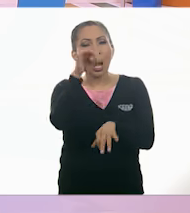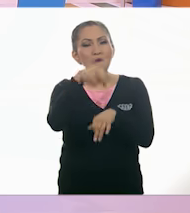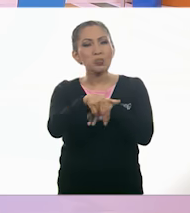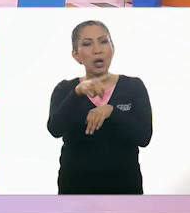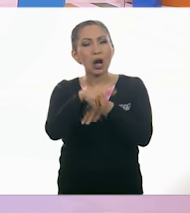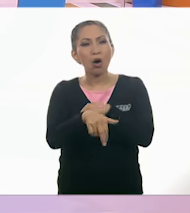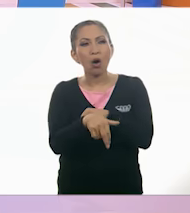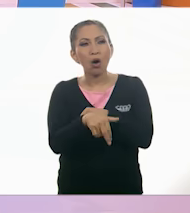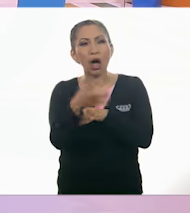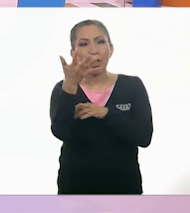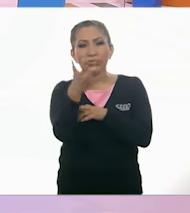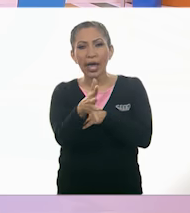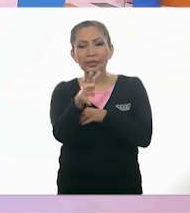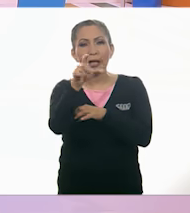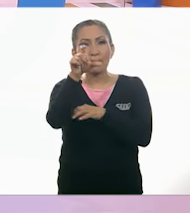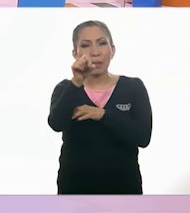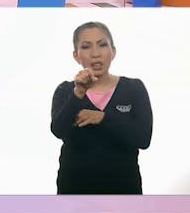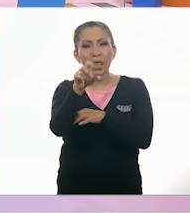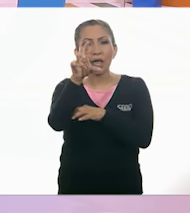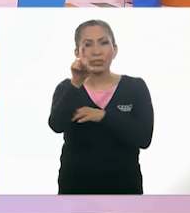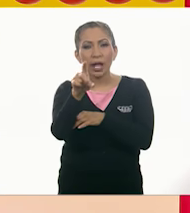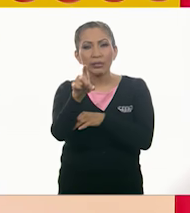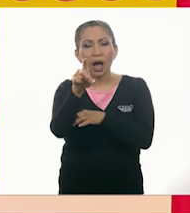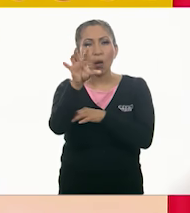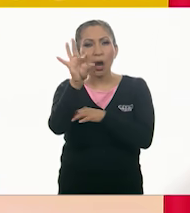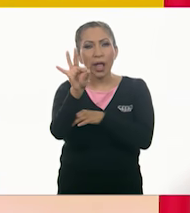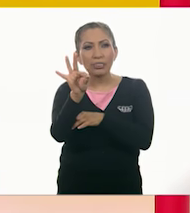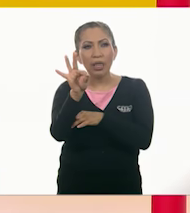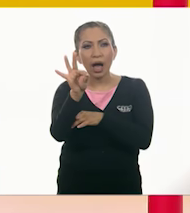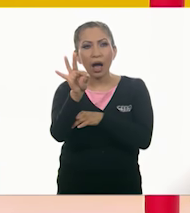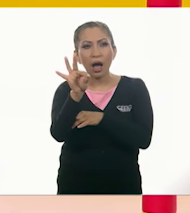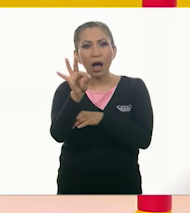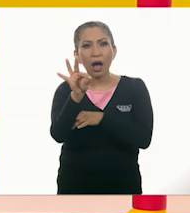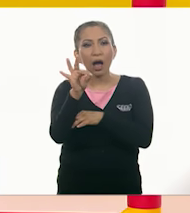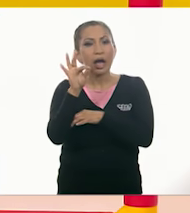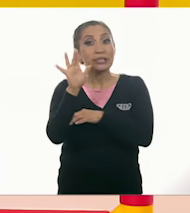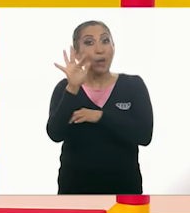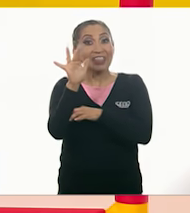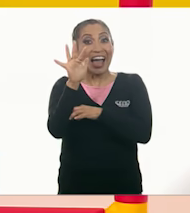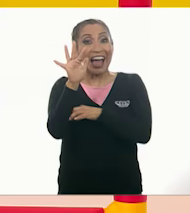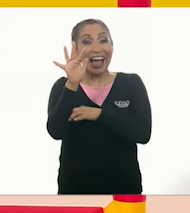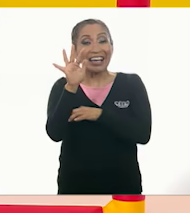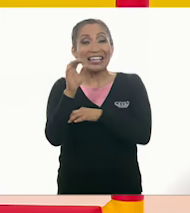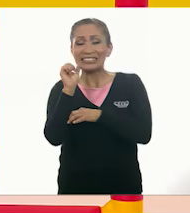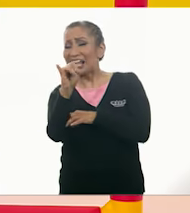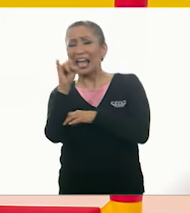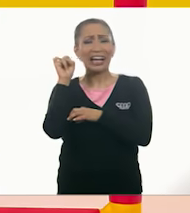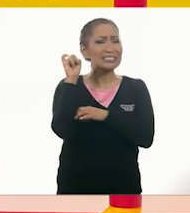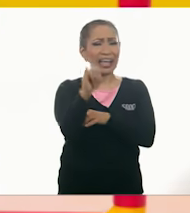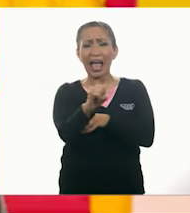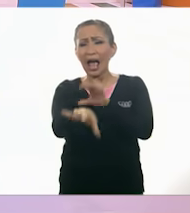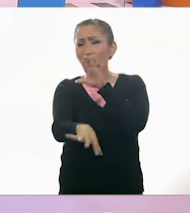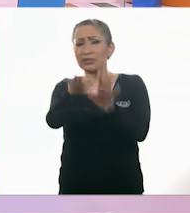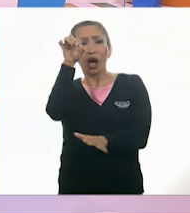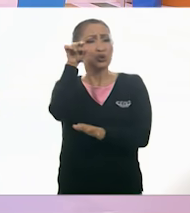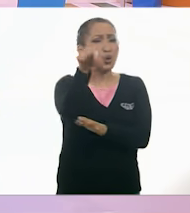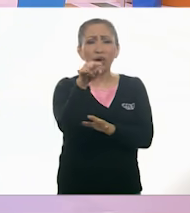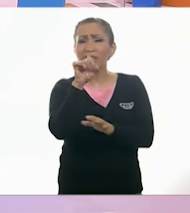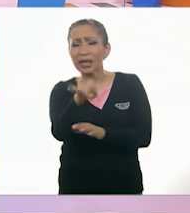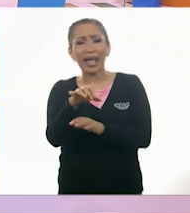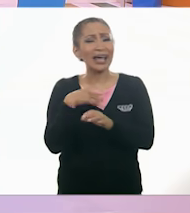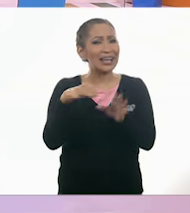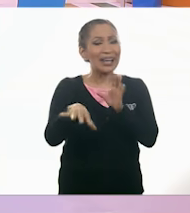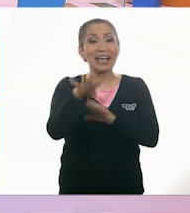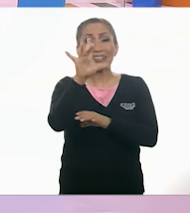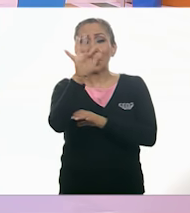secreto. 10, 20, 30, 40, 50. ¡Sí! ¡Lo encontraste!